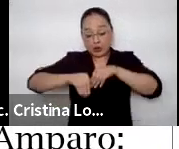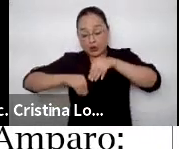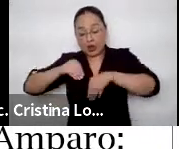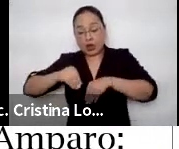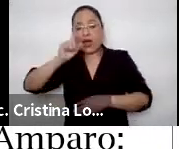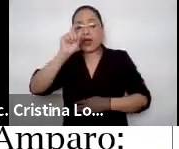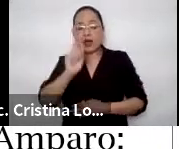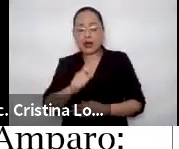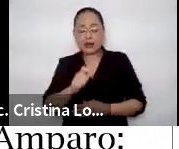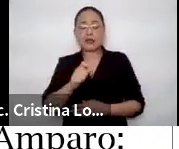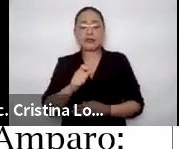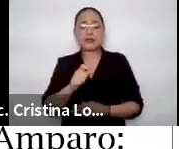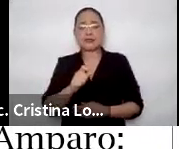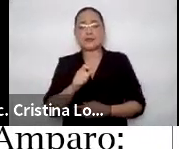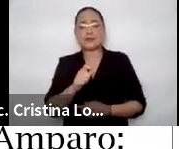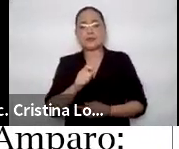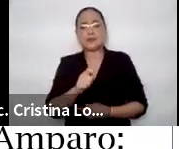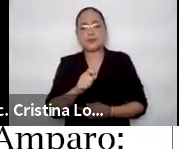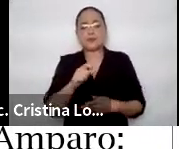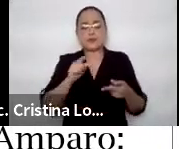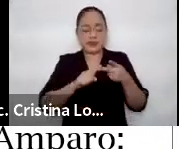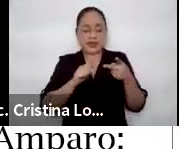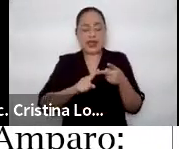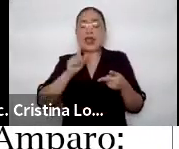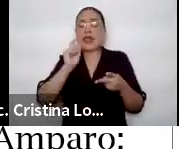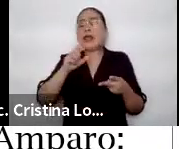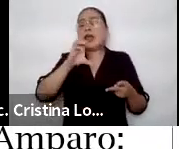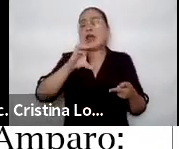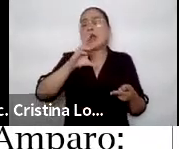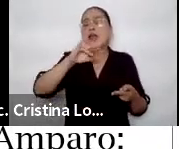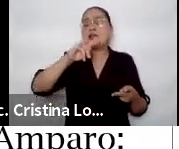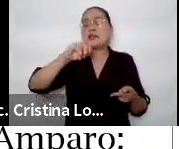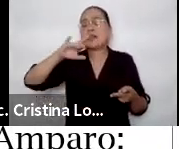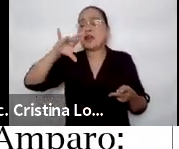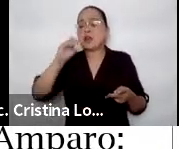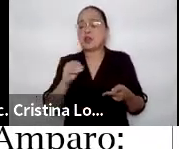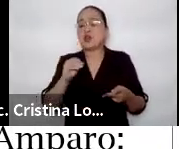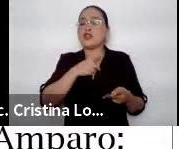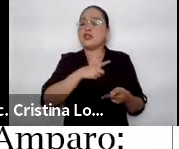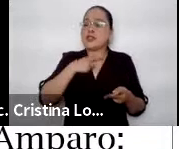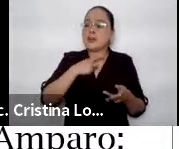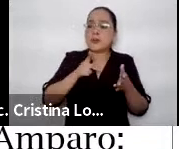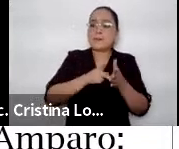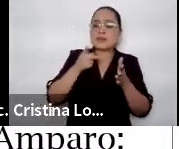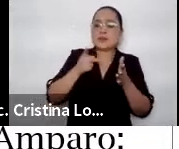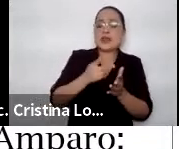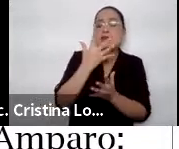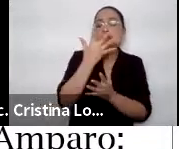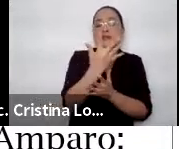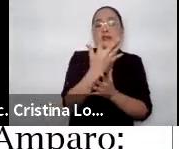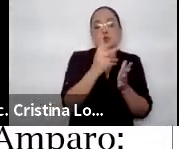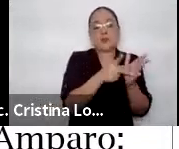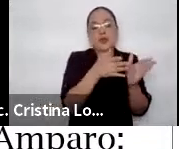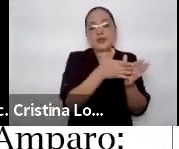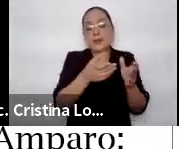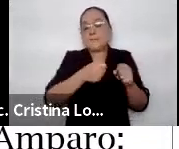en que un criterio debe ser reiterado en 5